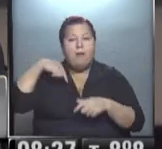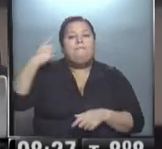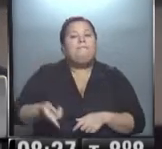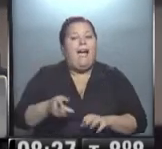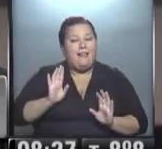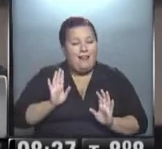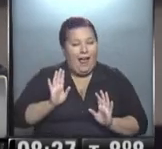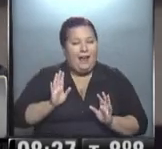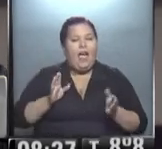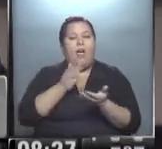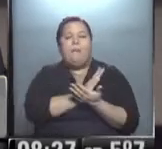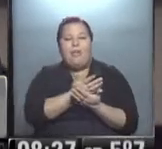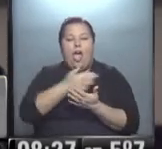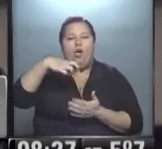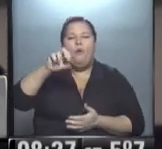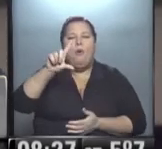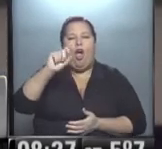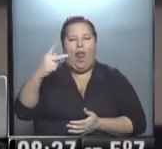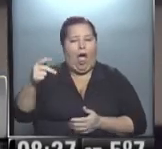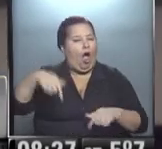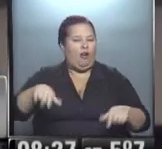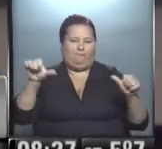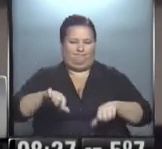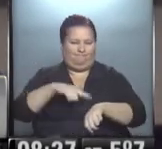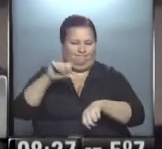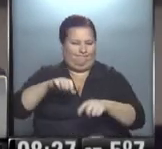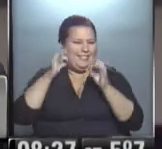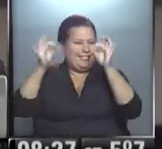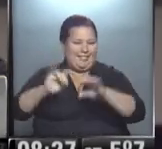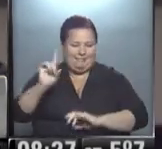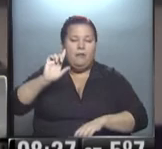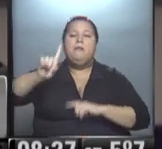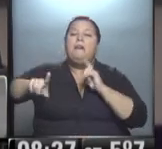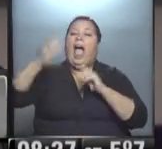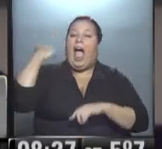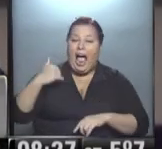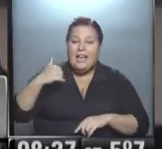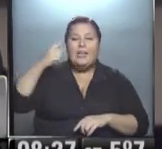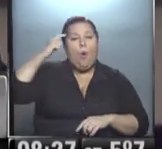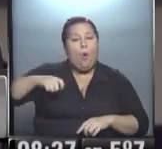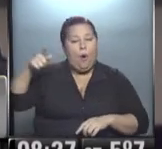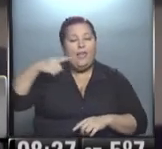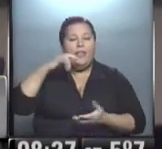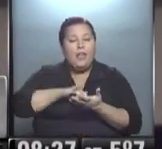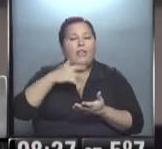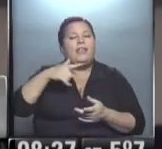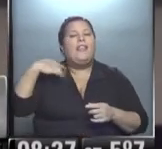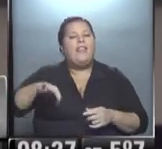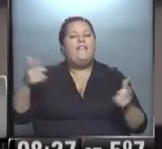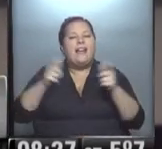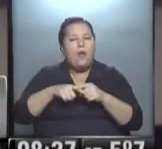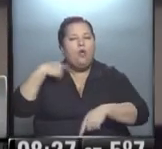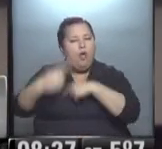de mañana con el mediador polaco hoy no nos llegan para la reunión de hoy pero recordemos que ayer grisha le ordenó a pola tener reuniones